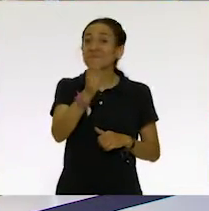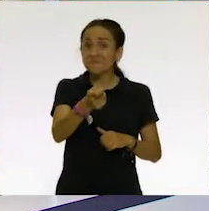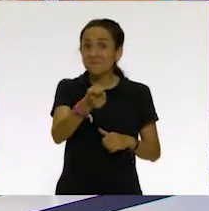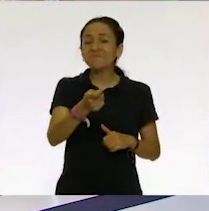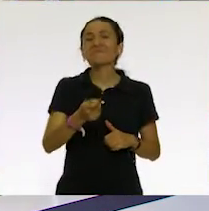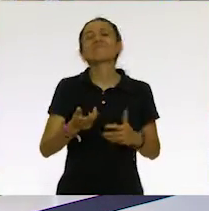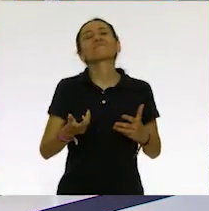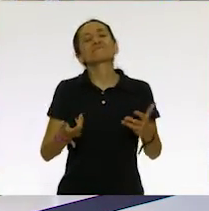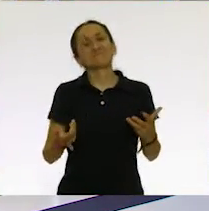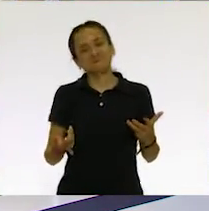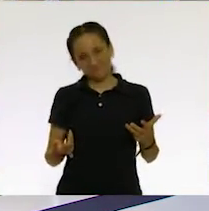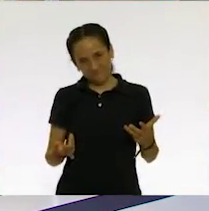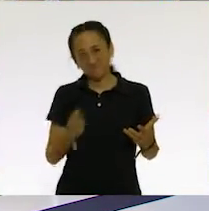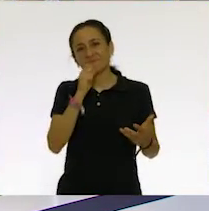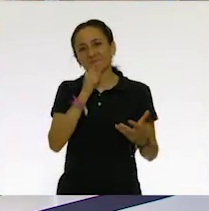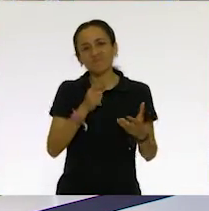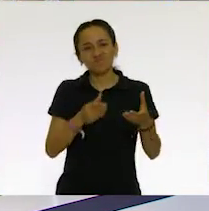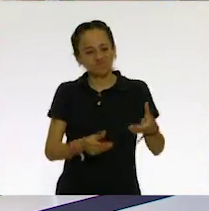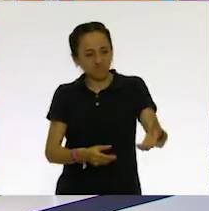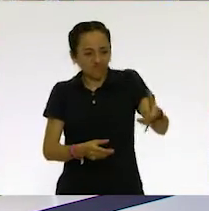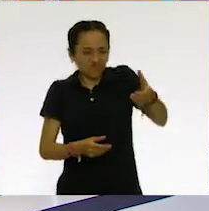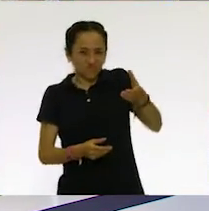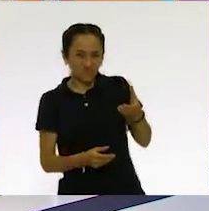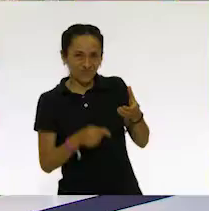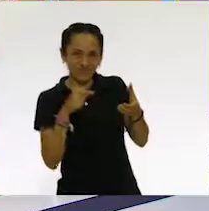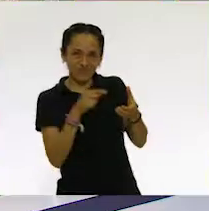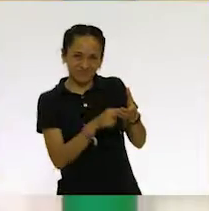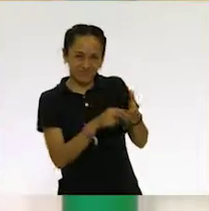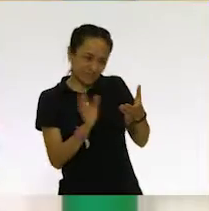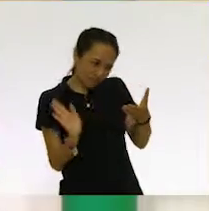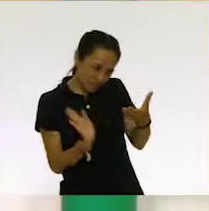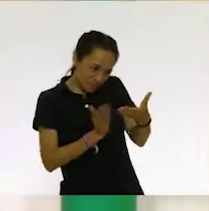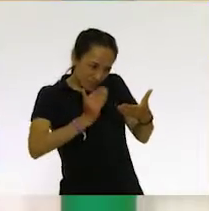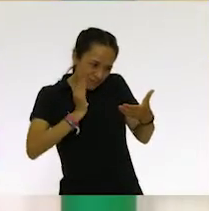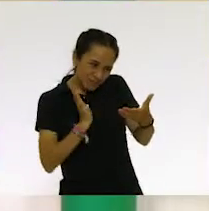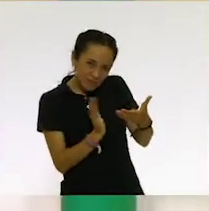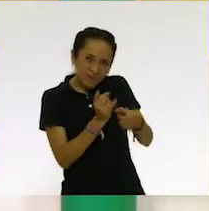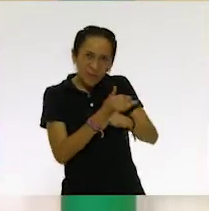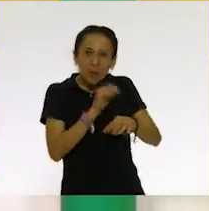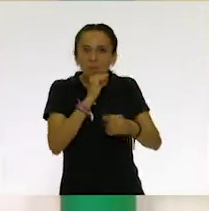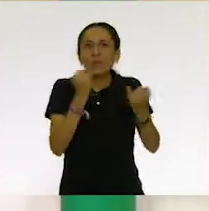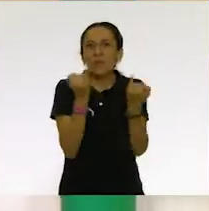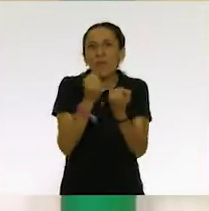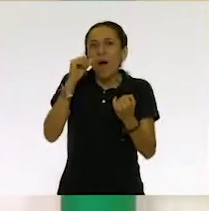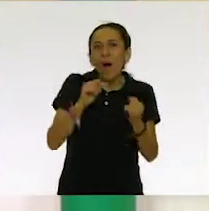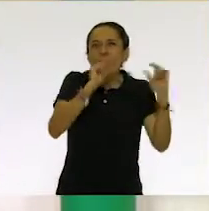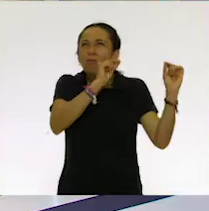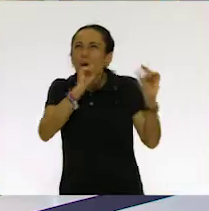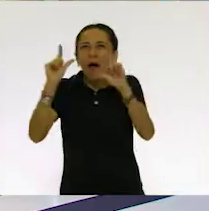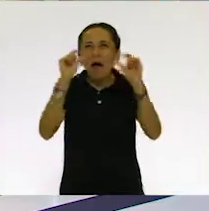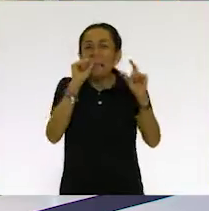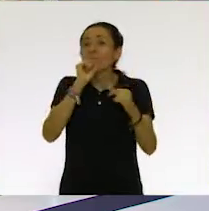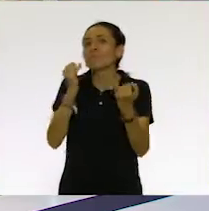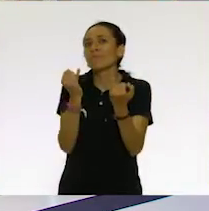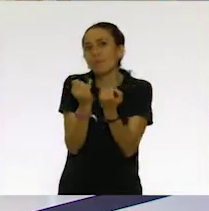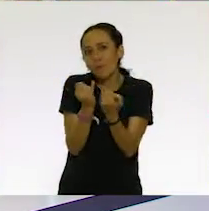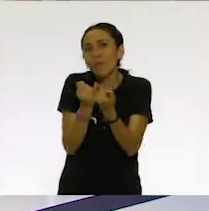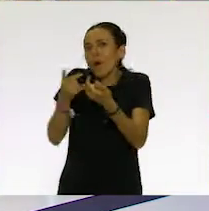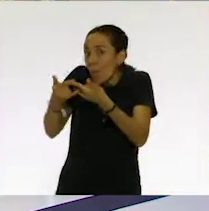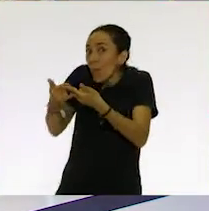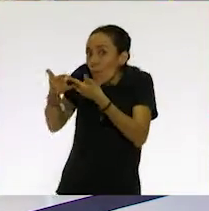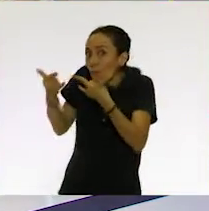con toda la información de la enciclopedia, de todas las cápsulas que vimos hoy. El cuento. El cuento, por